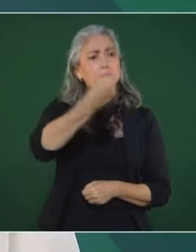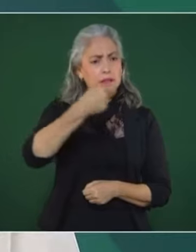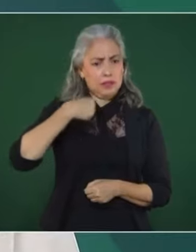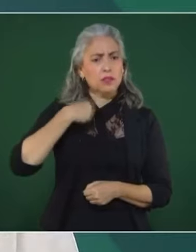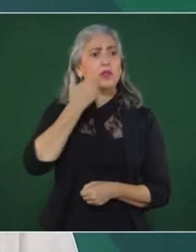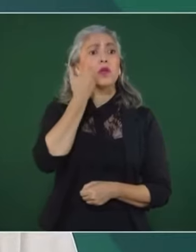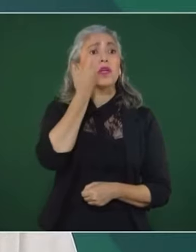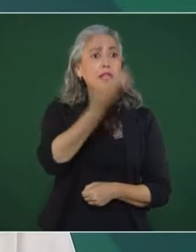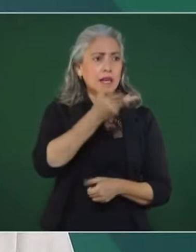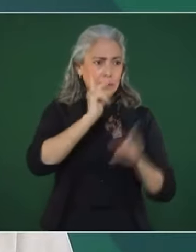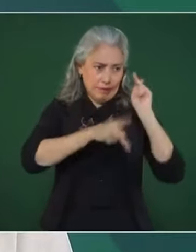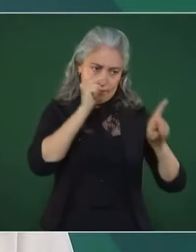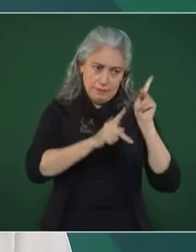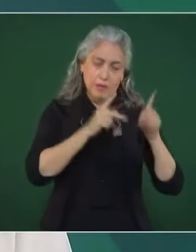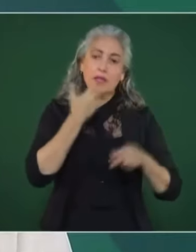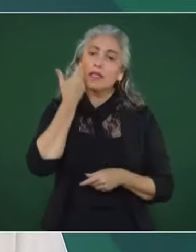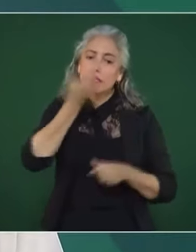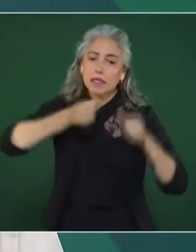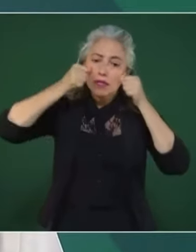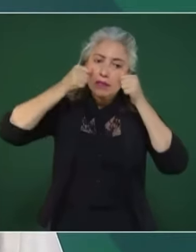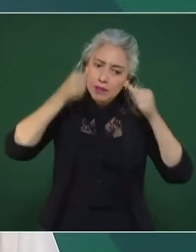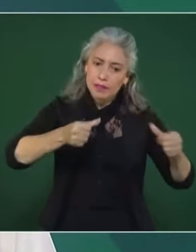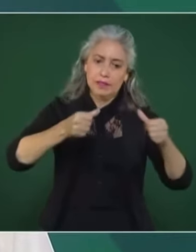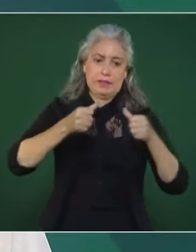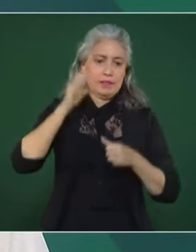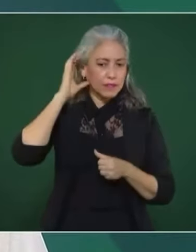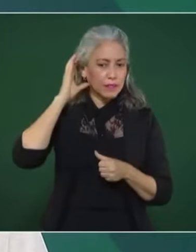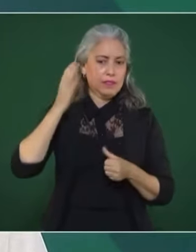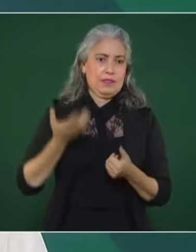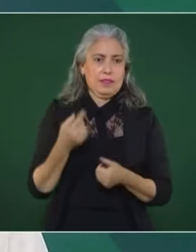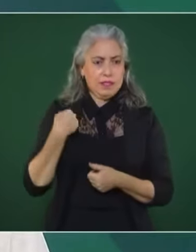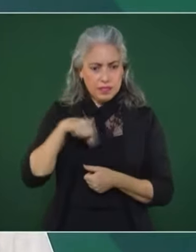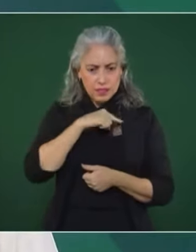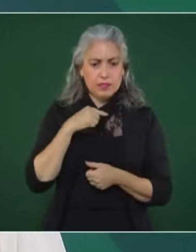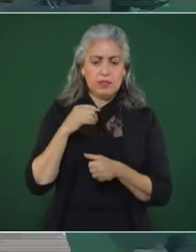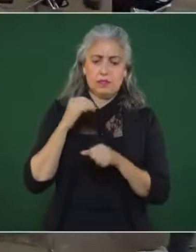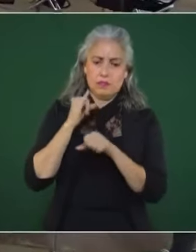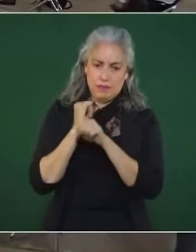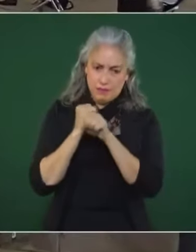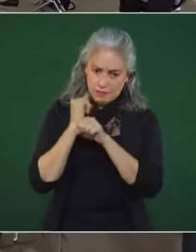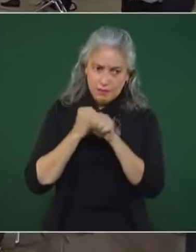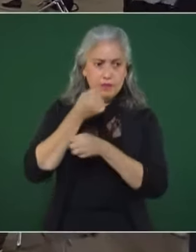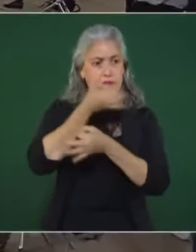que quiero que me escuchen y que yo les informe cómo va la investigación.